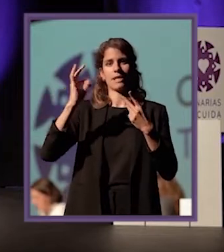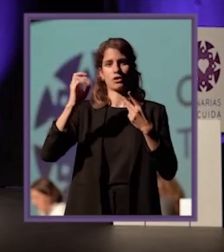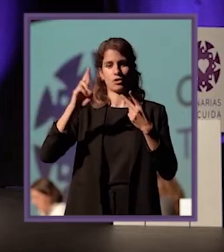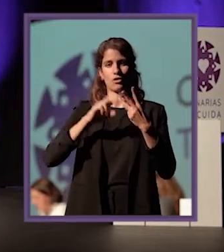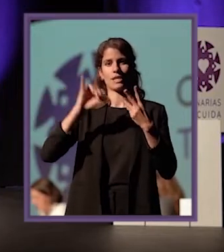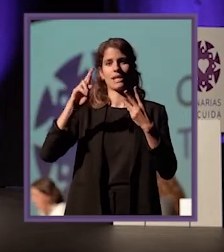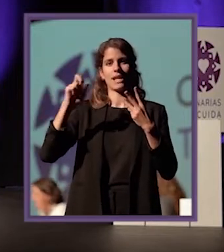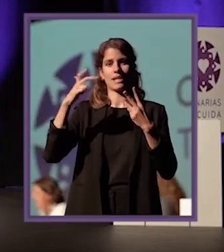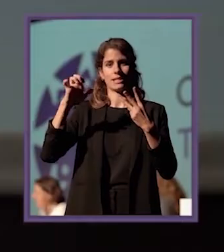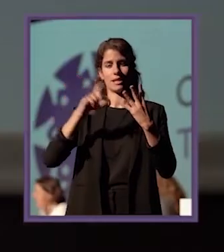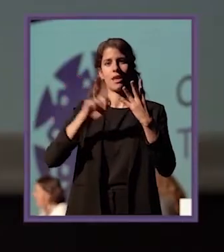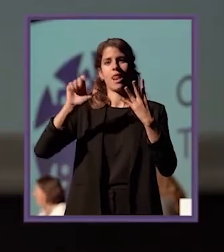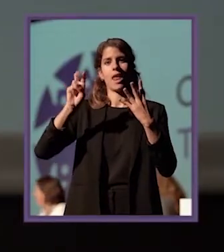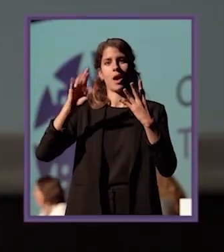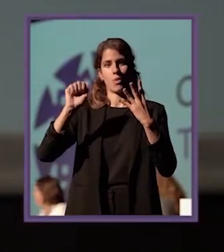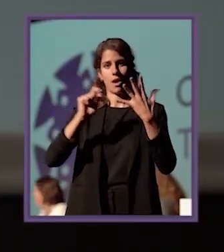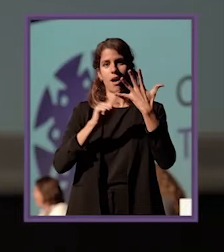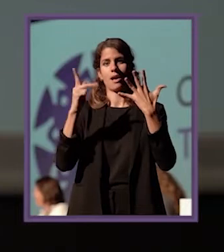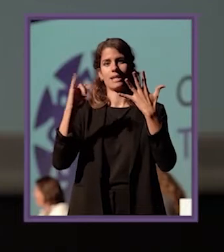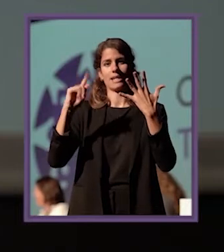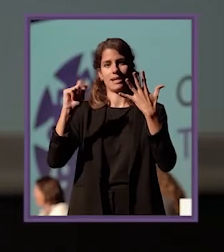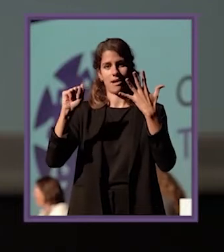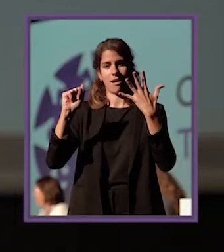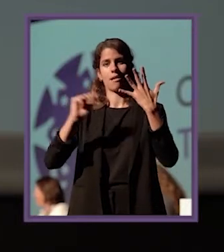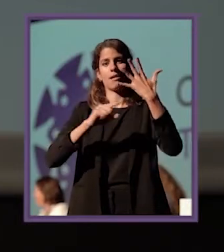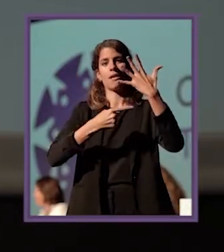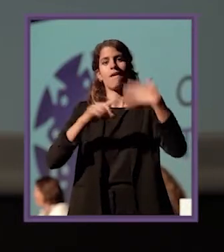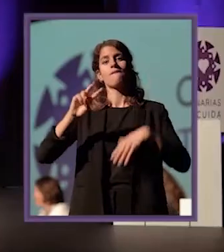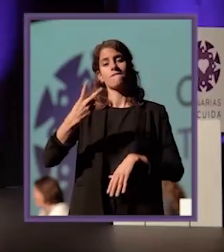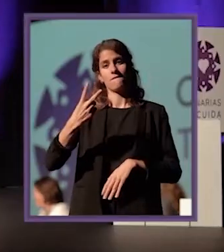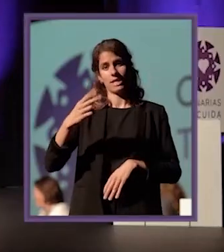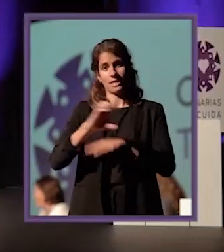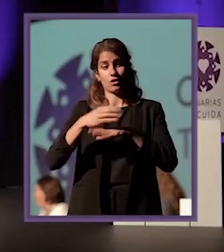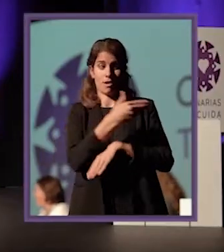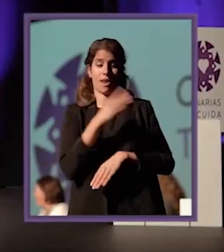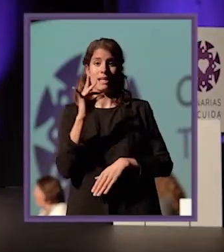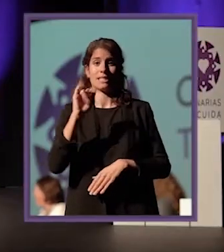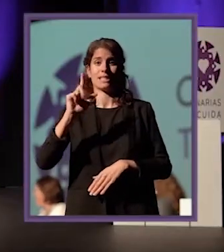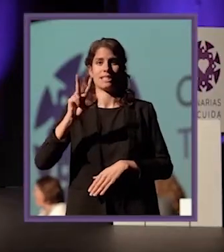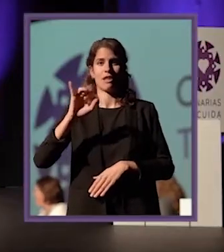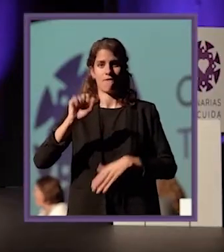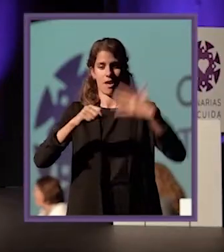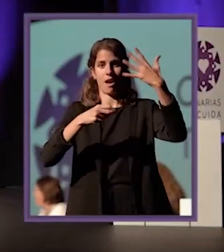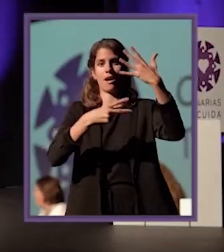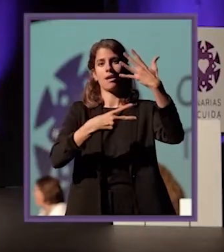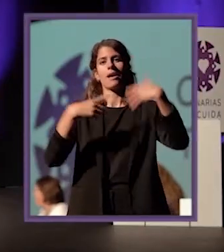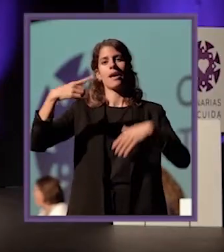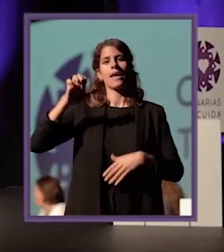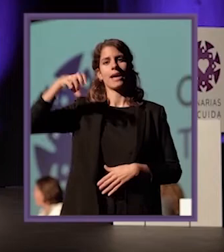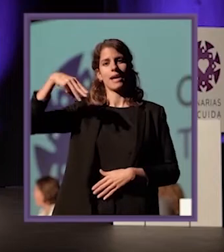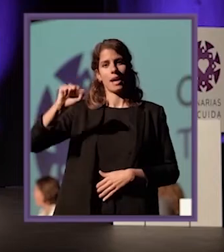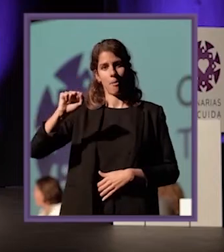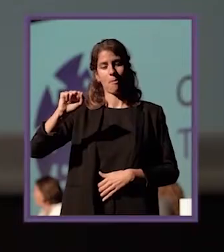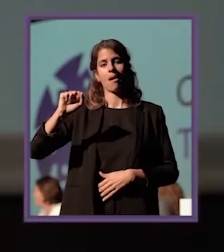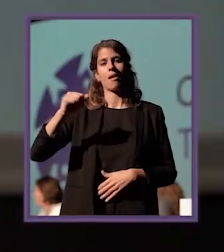a Laura, a Kika, a mis viceconsejeras, a Silvia, a Gema,